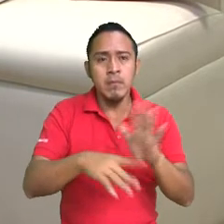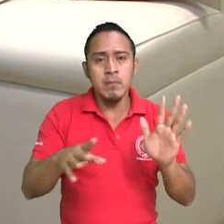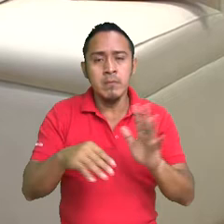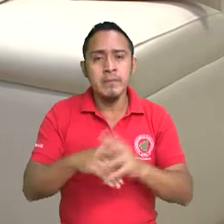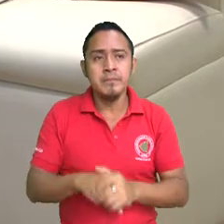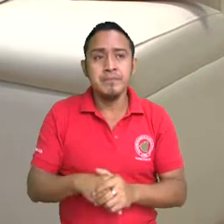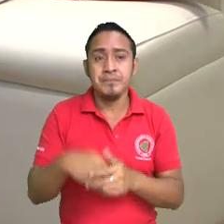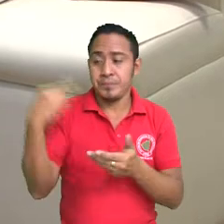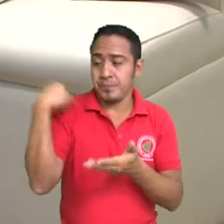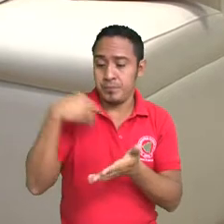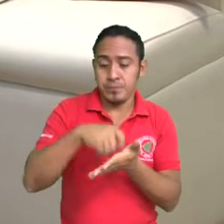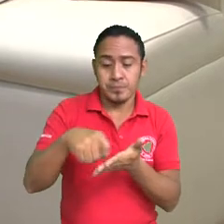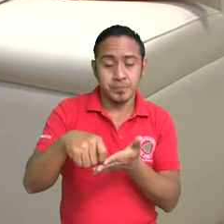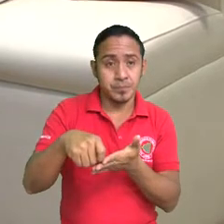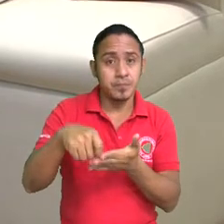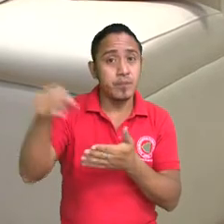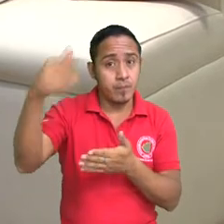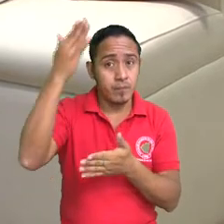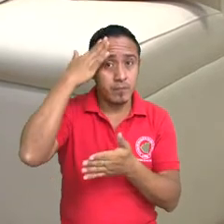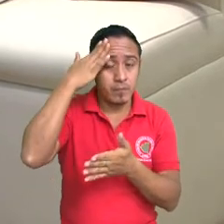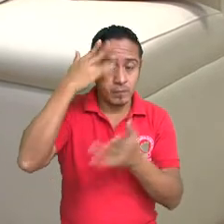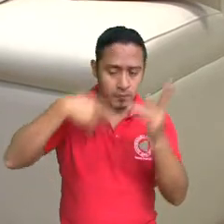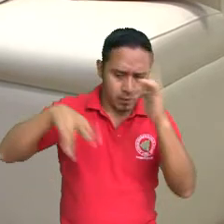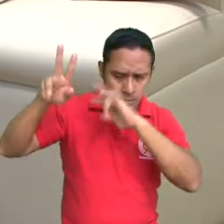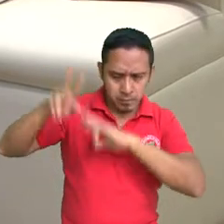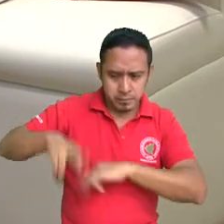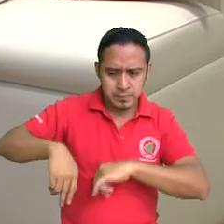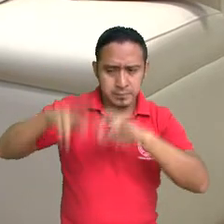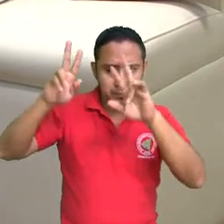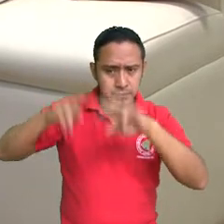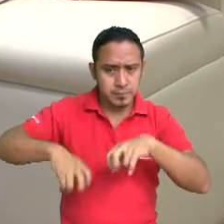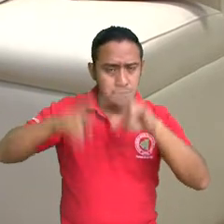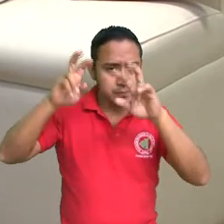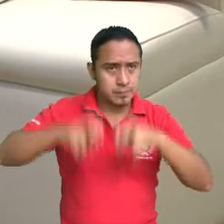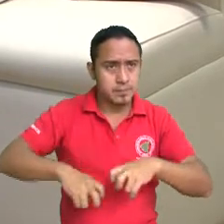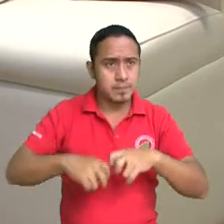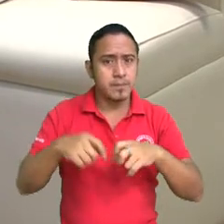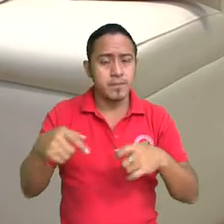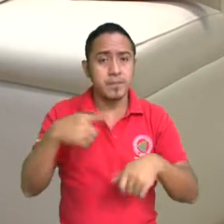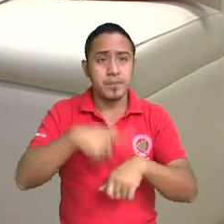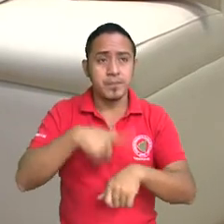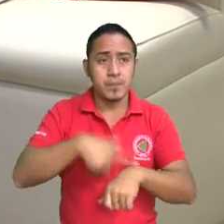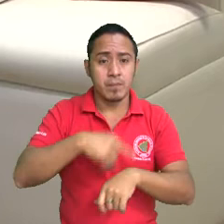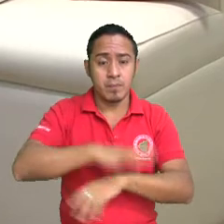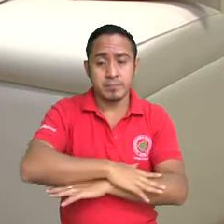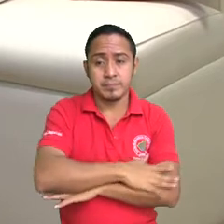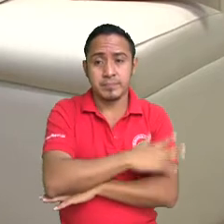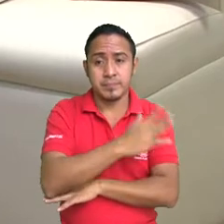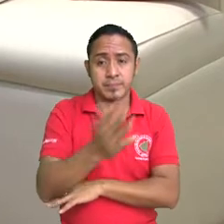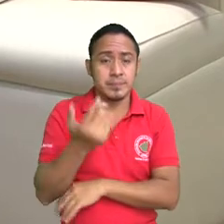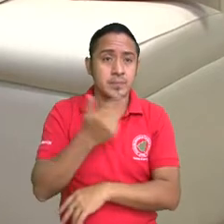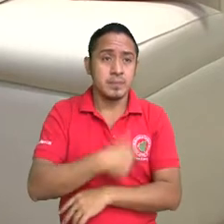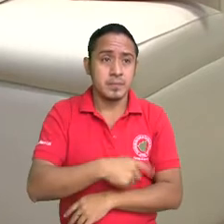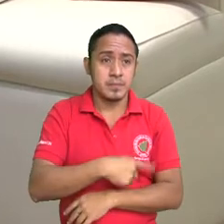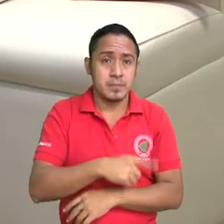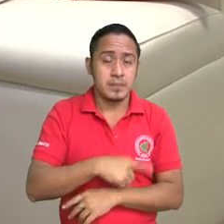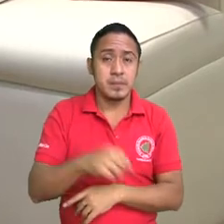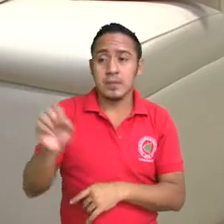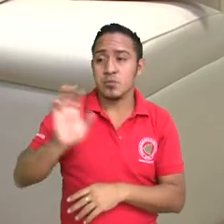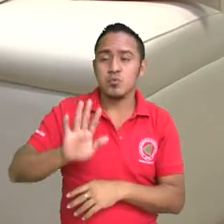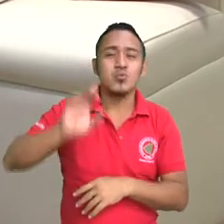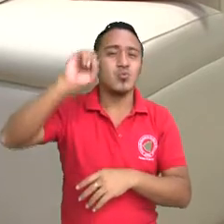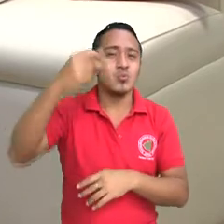los maestros juegan un papel fundamental porque pasan casi la mayor tiempo en las aulas de clase. Es su segundo